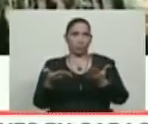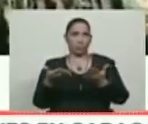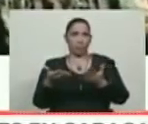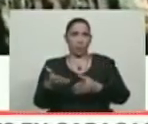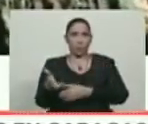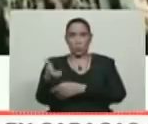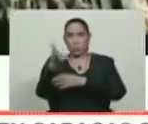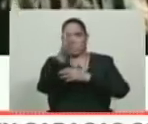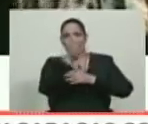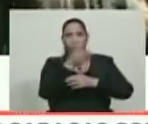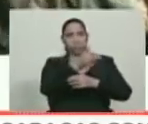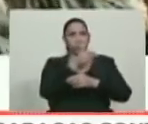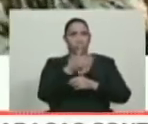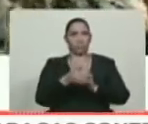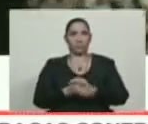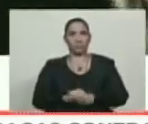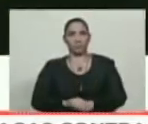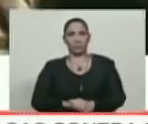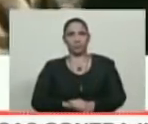francotirador SBD.